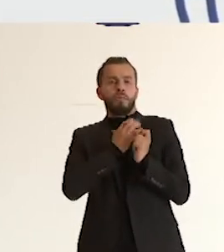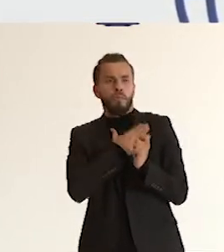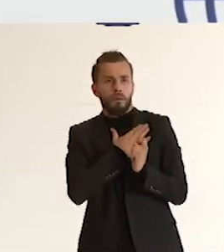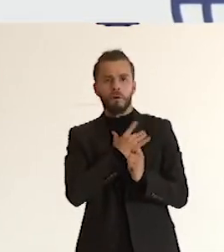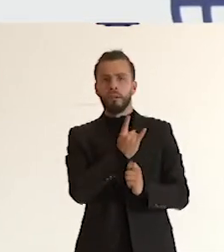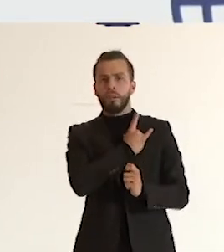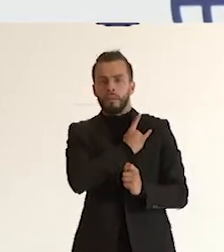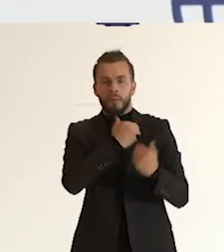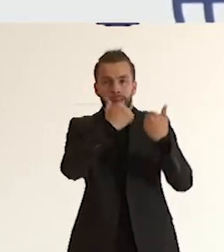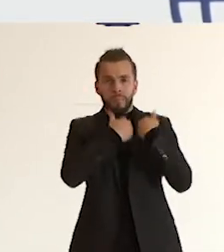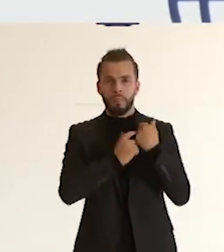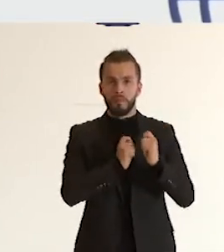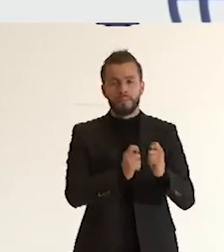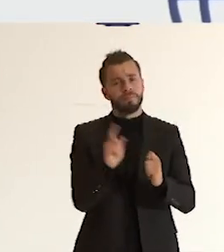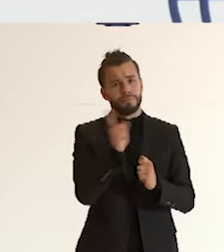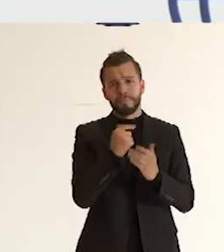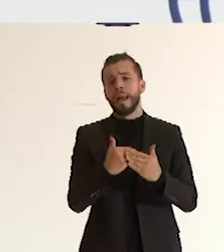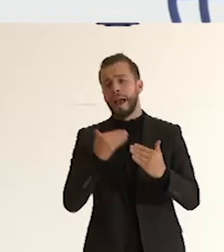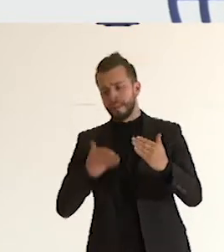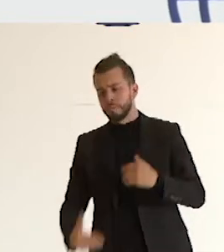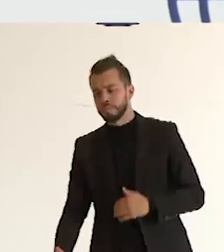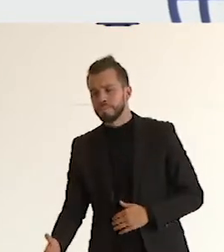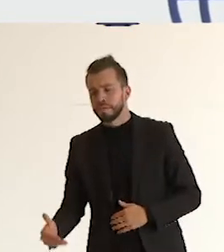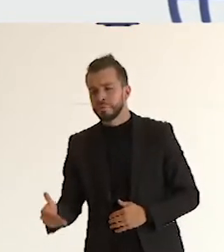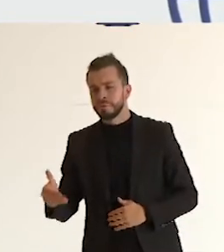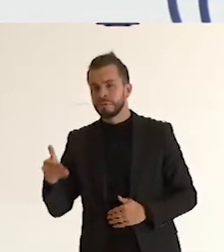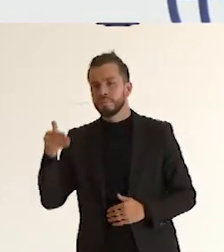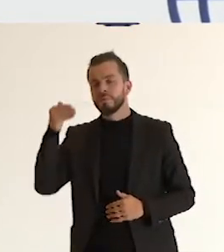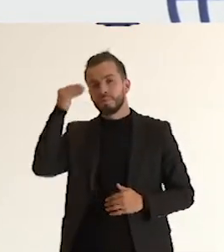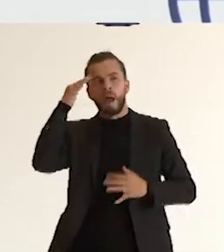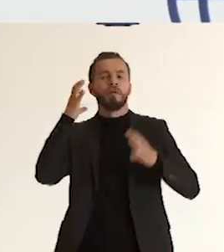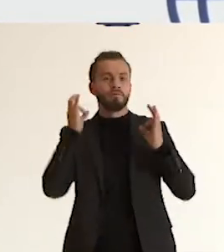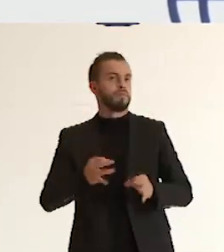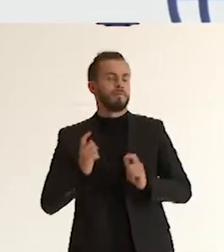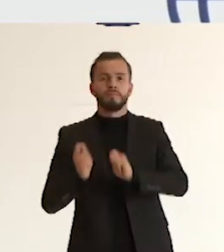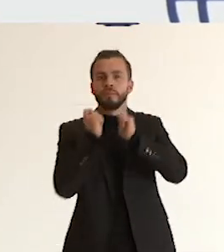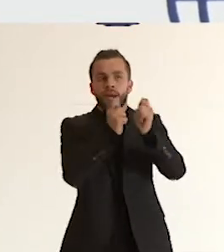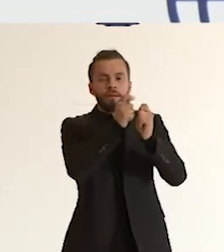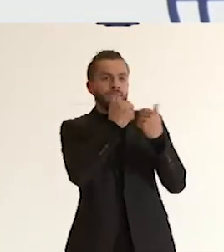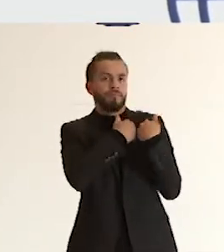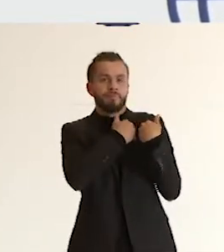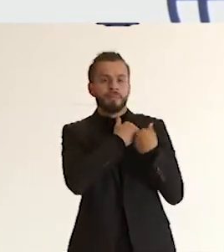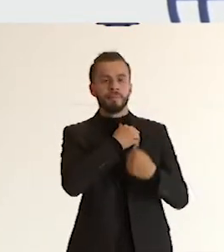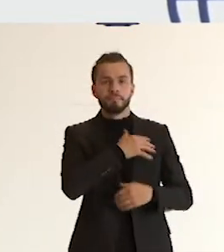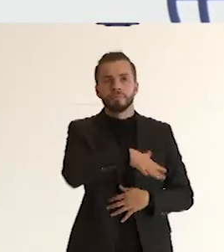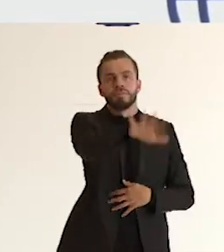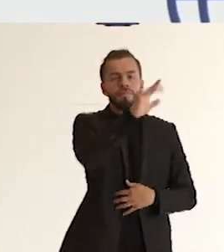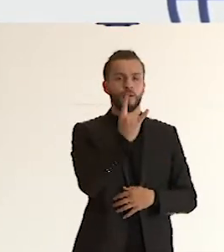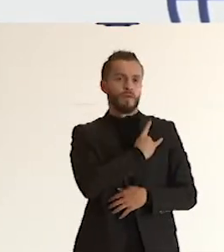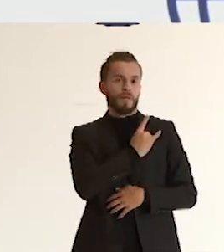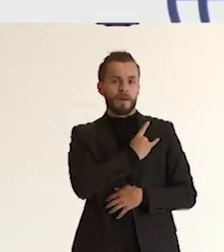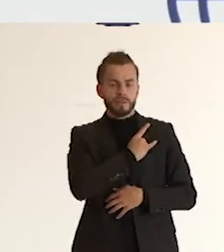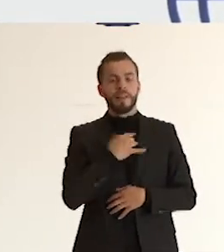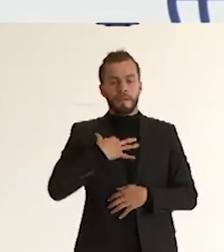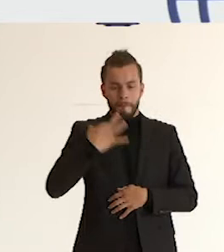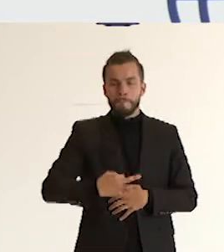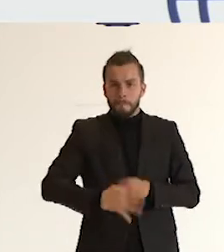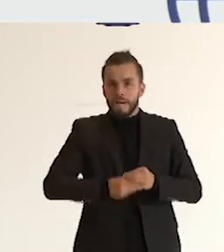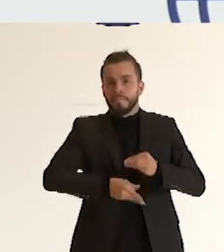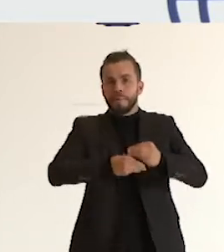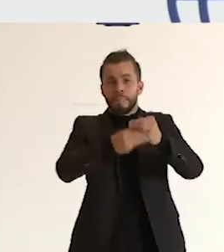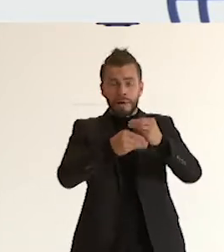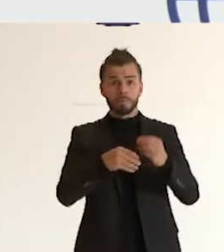tarde para hacer algo en más que hay mucho que hacer y efectivamente si ustedes revisan la investigación la investigación muestra cómo los años de universidad